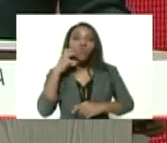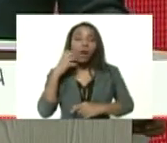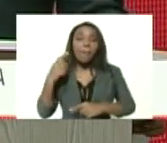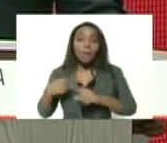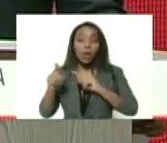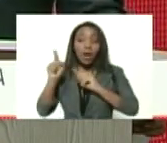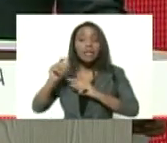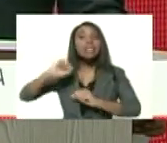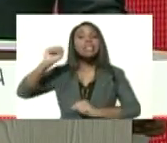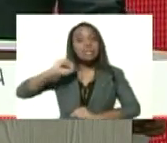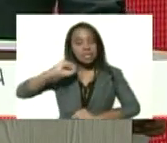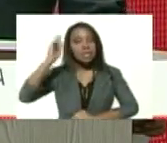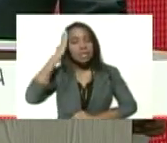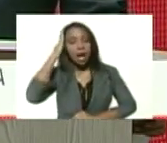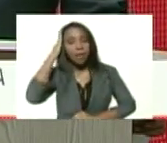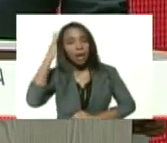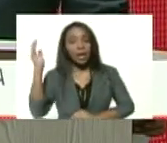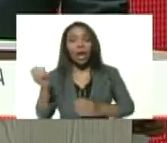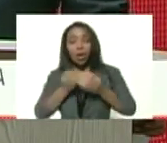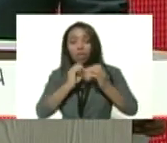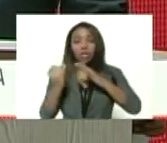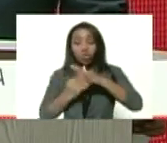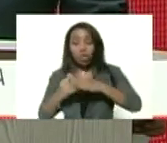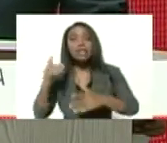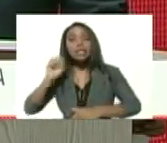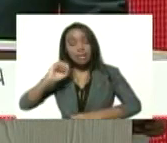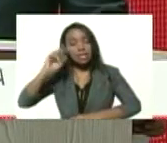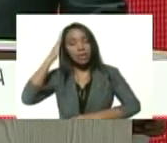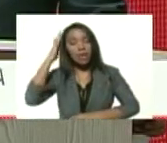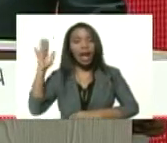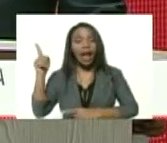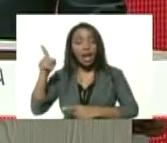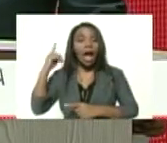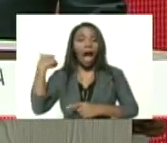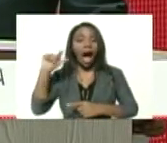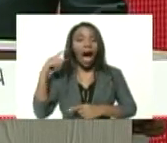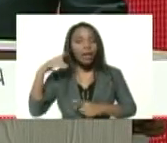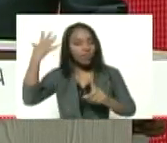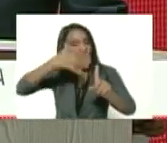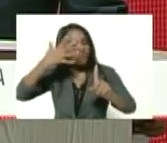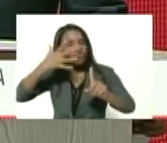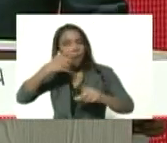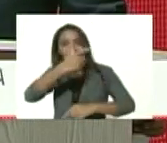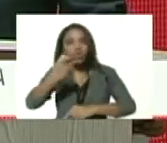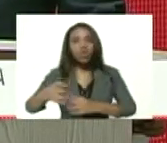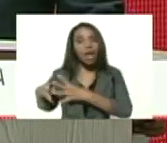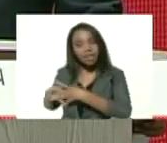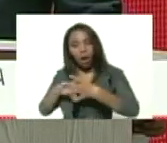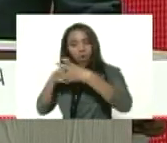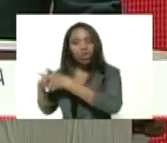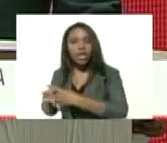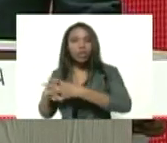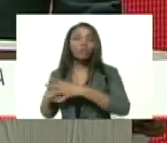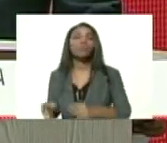sabían. Que los gringos, que tiene su asesor norteamericano, que es un agente de la DEA.